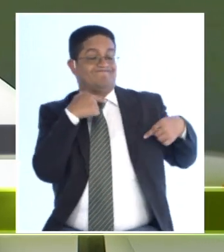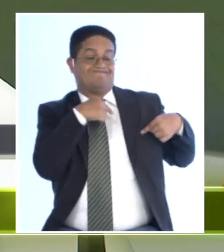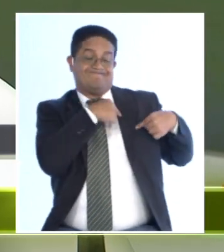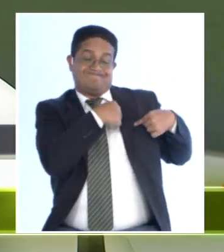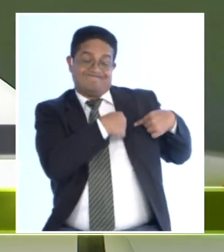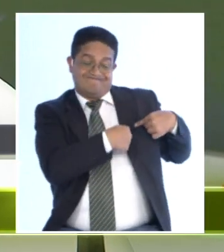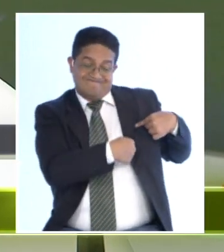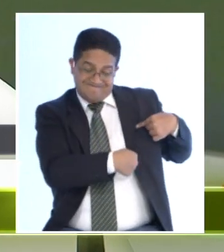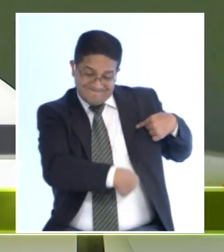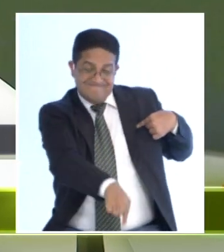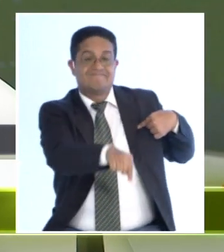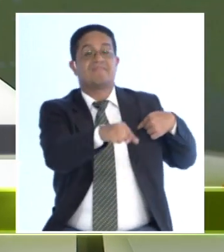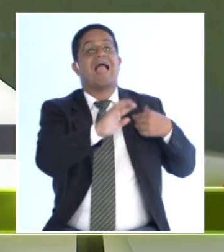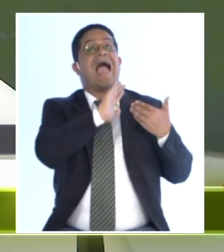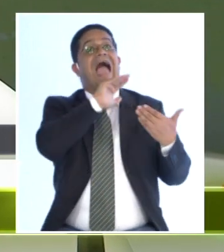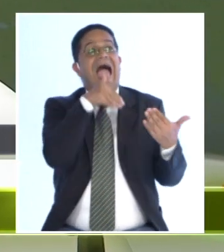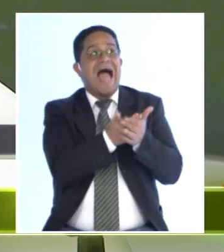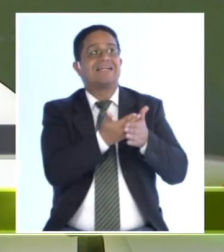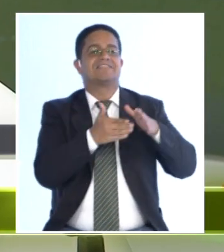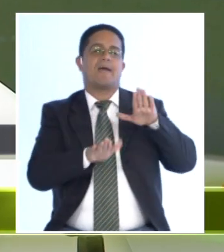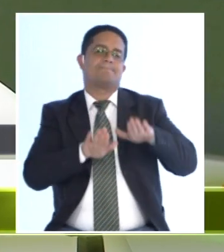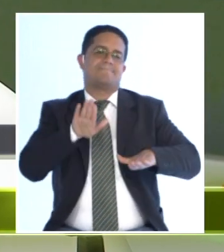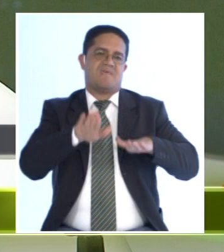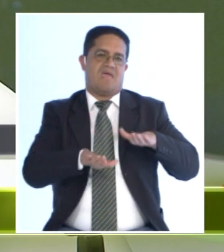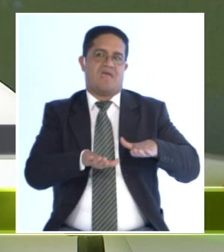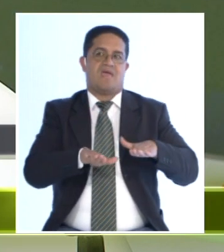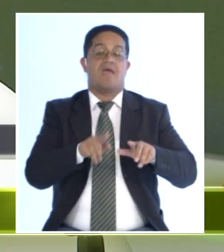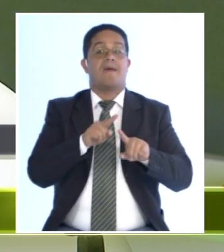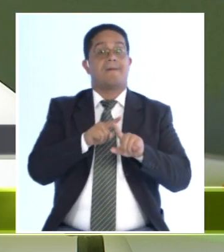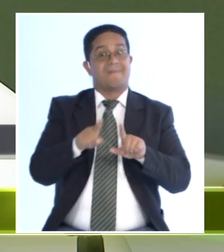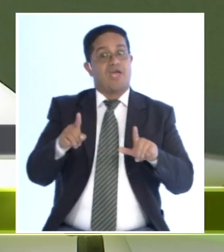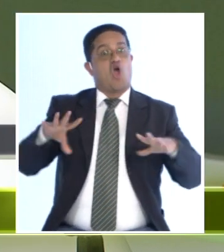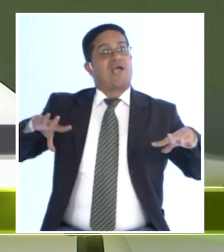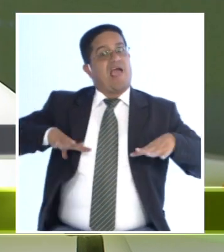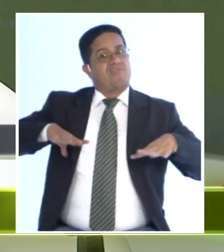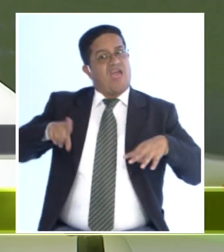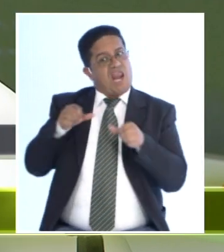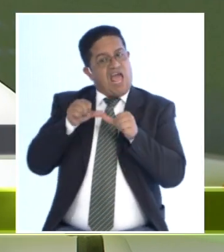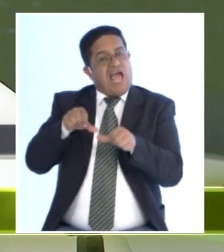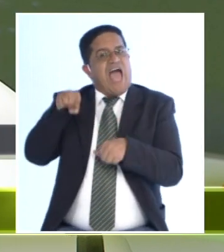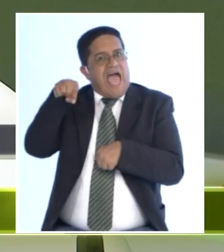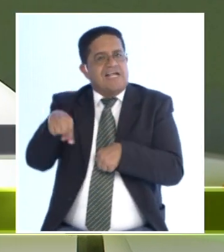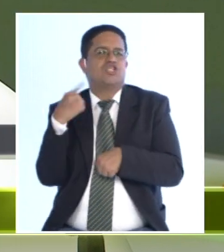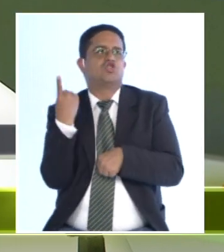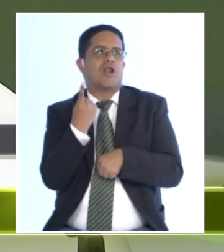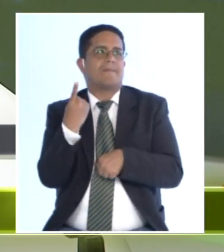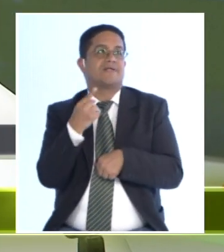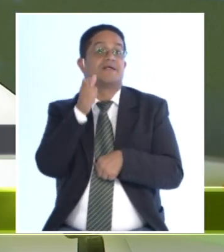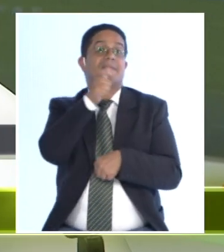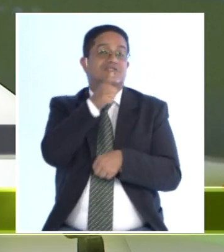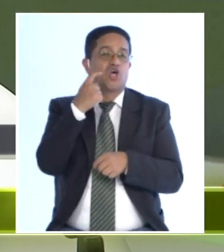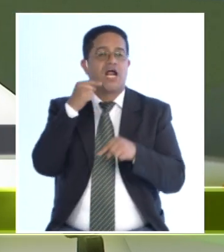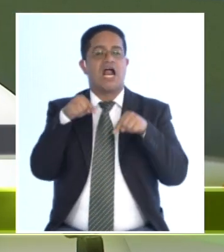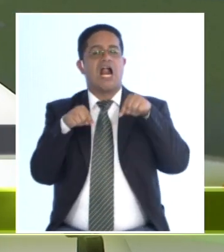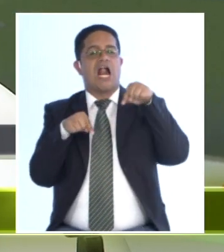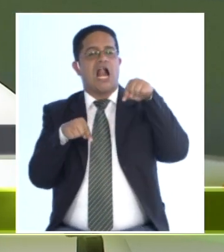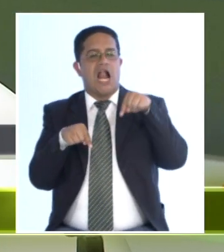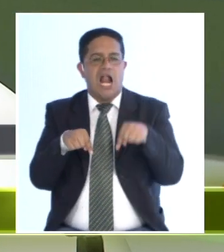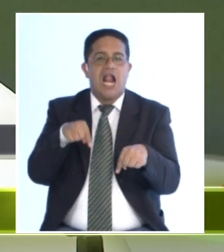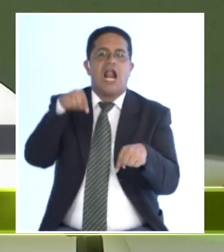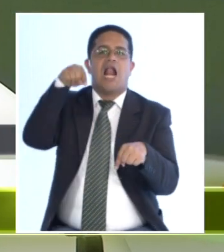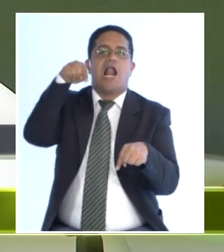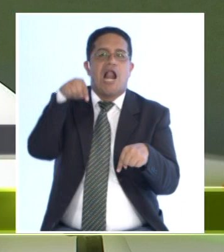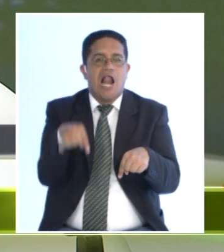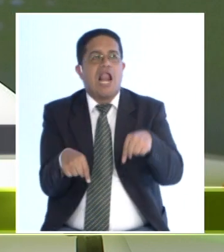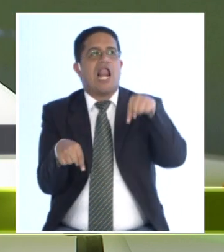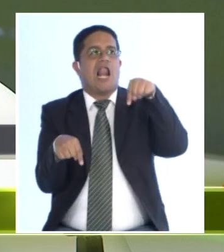punta del dedo gordo del pie. En cambio, el dolor de la cadera se queda localizado allí y aparte de eso, el paciente tiende a cojear. Y